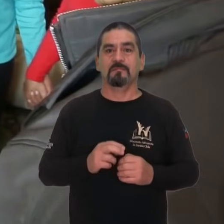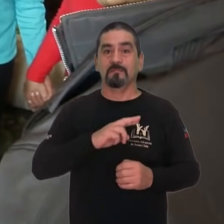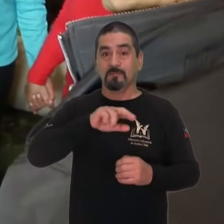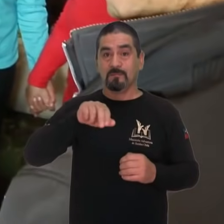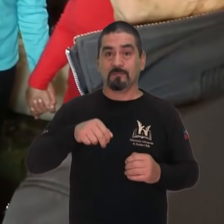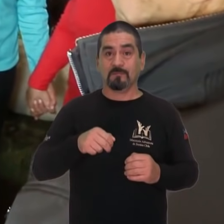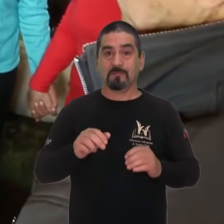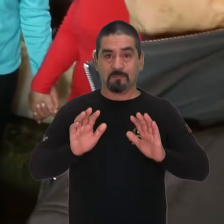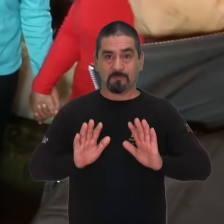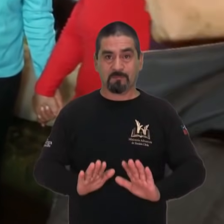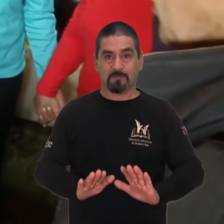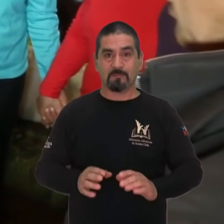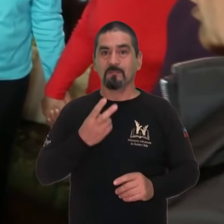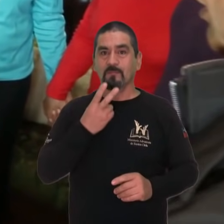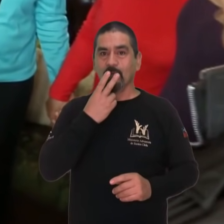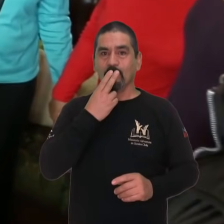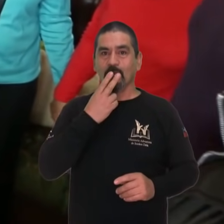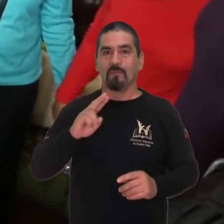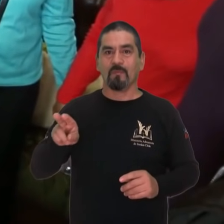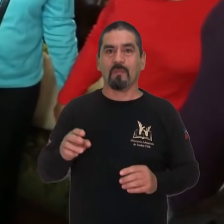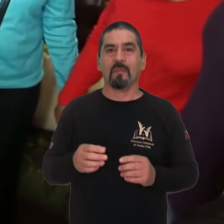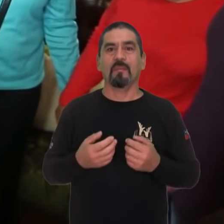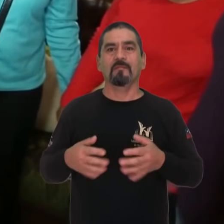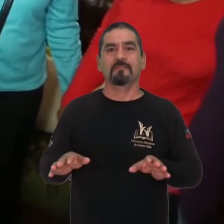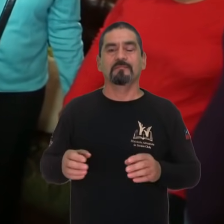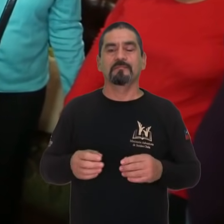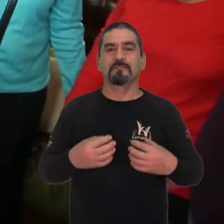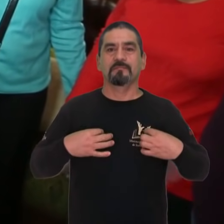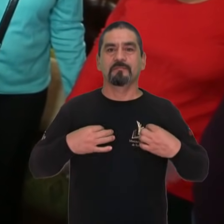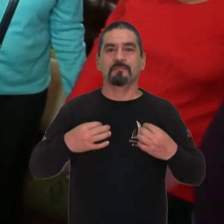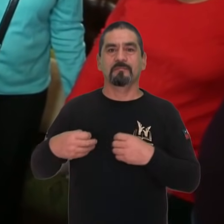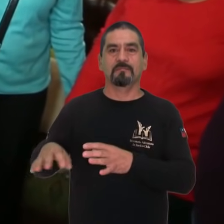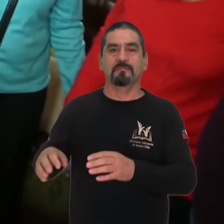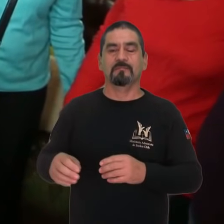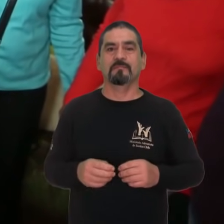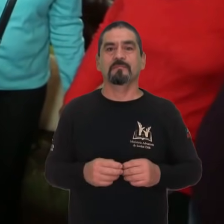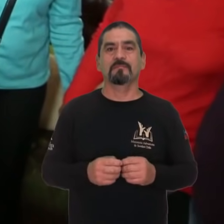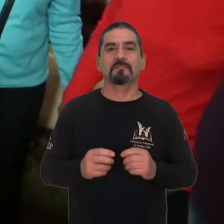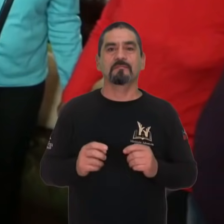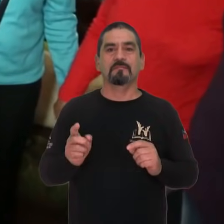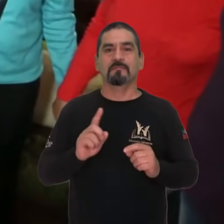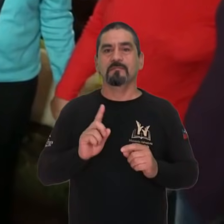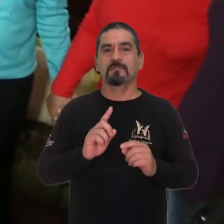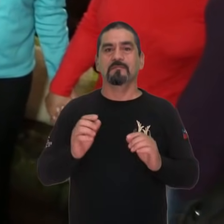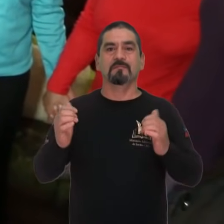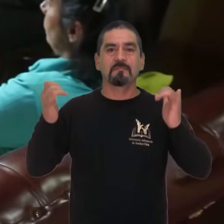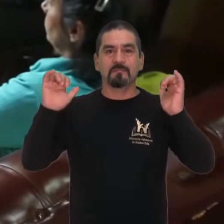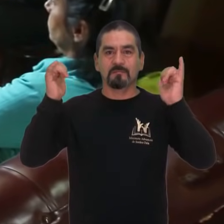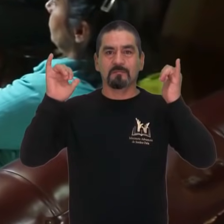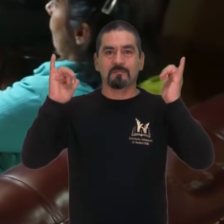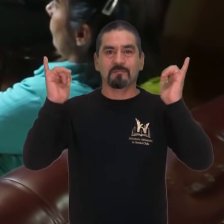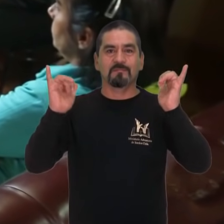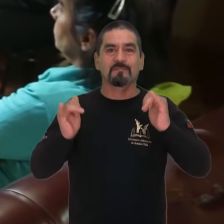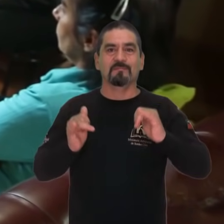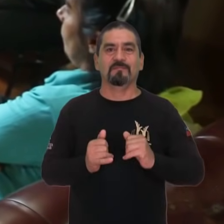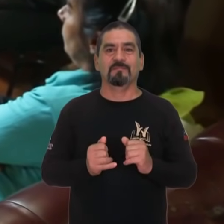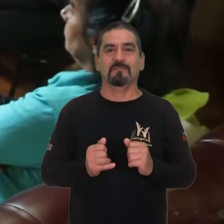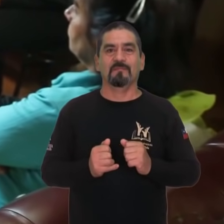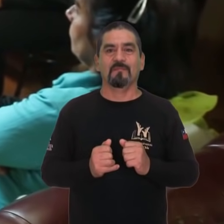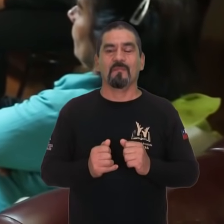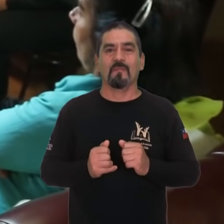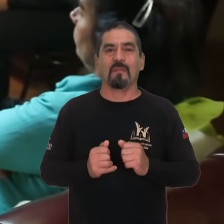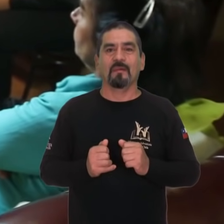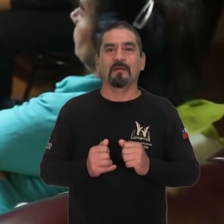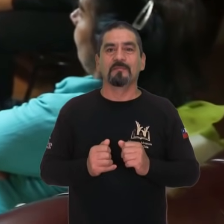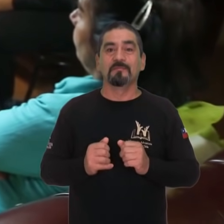fumar, abandonamos el uso de los adornos, decidimos no participar más en fiestas bailables y aún